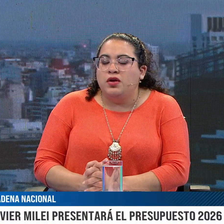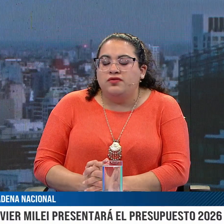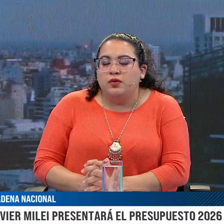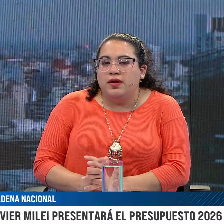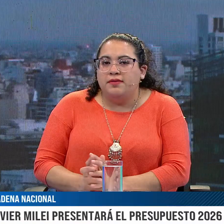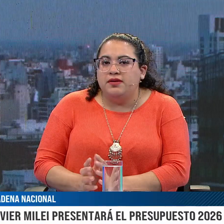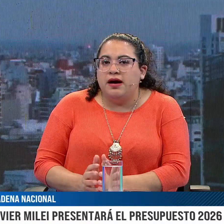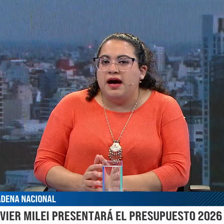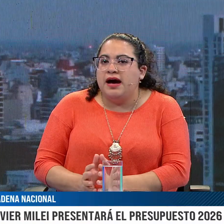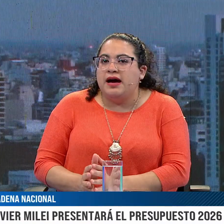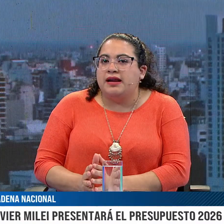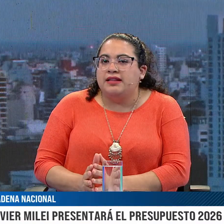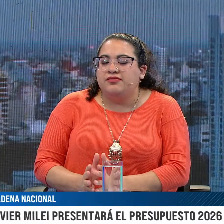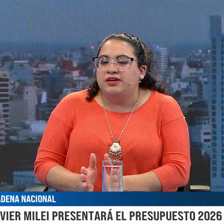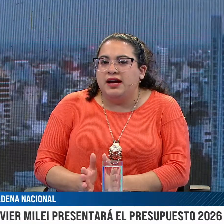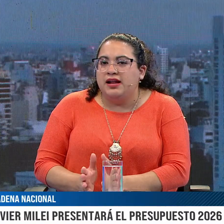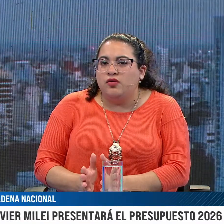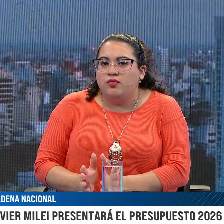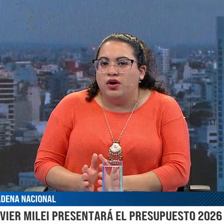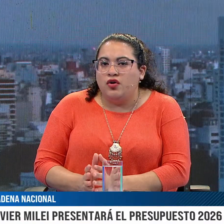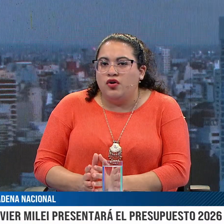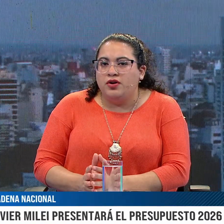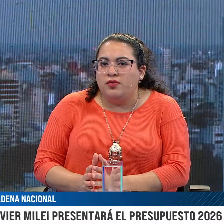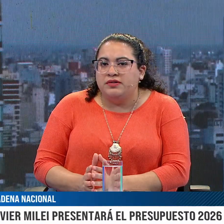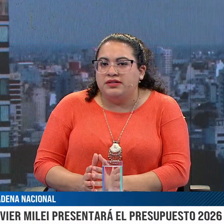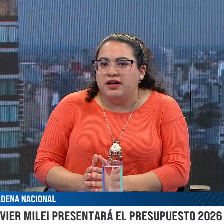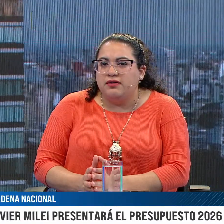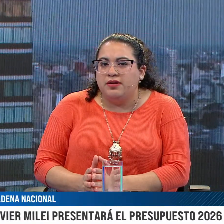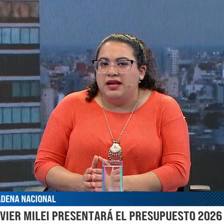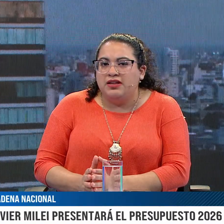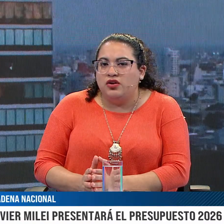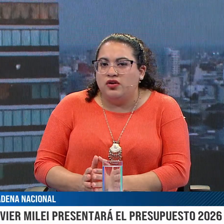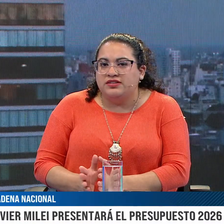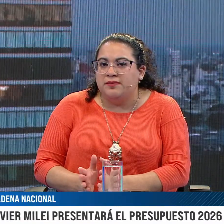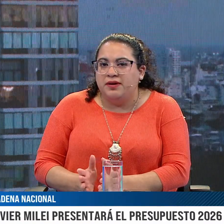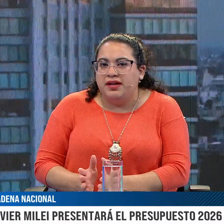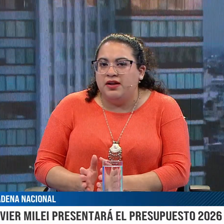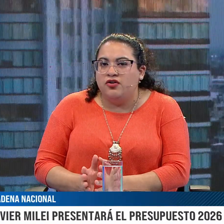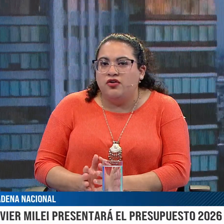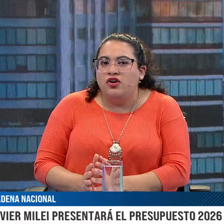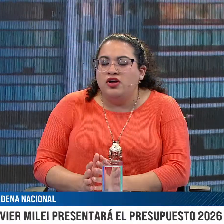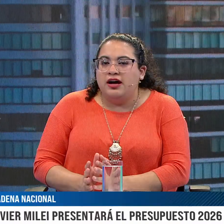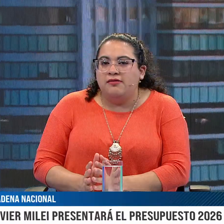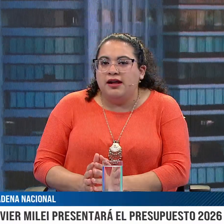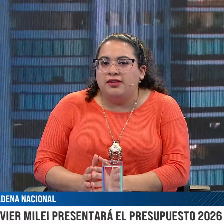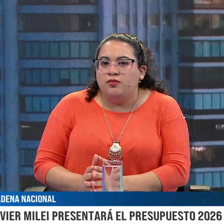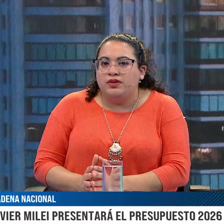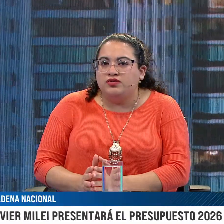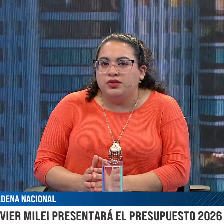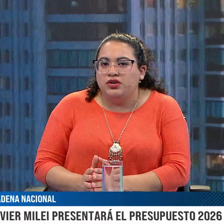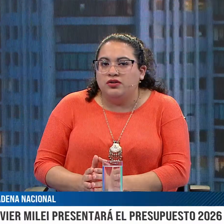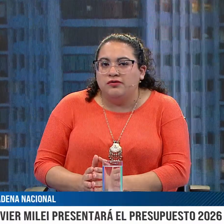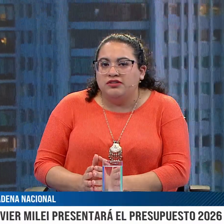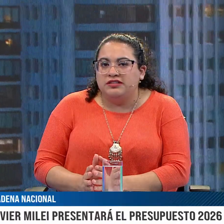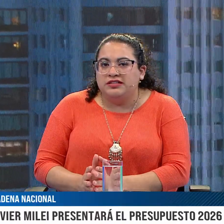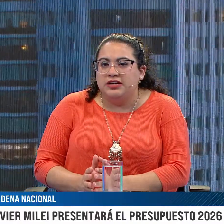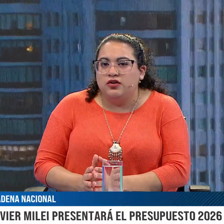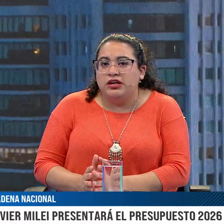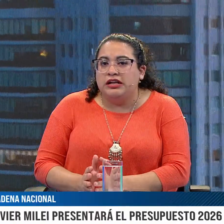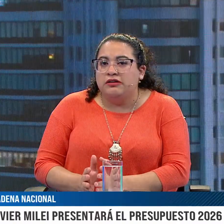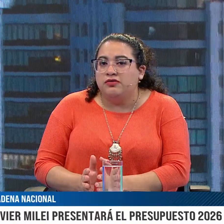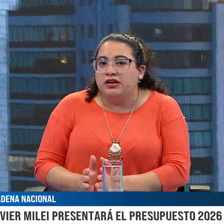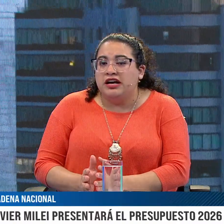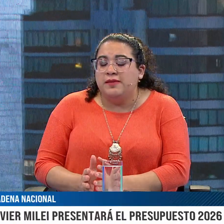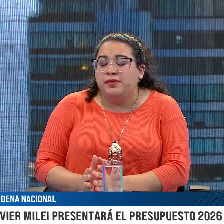bueno, seguramente va a ratificar el rumbo económico del presidente Javier Milei, esto es lo que se espera, ¿no? Hablar de un presupuesto con déficit cero,